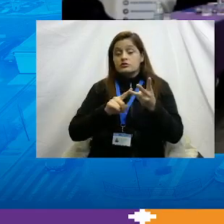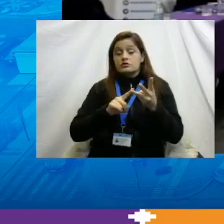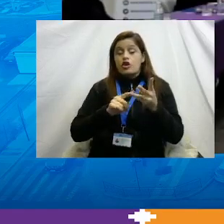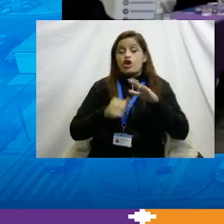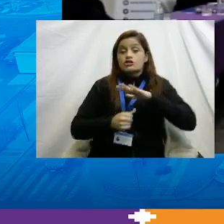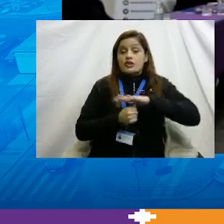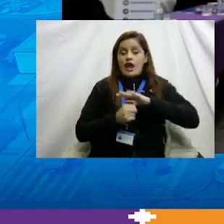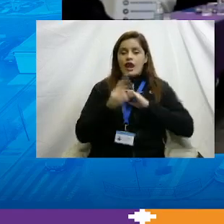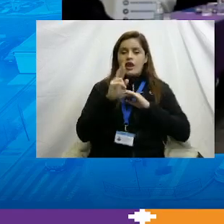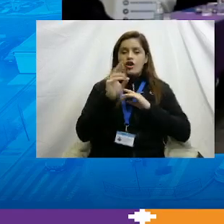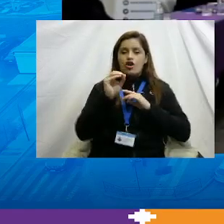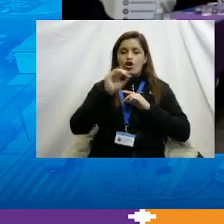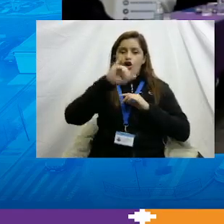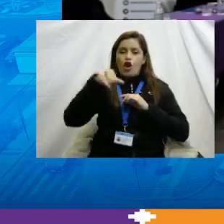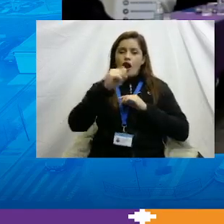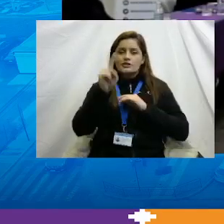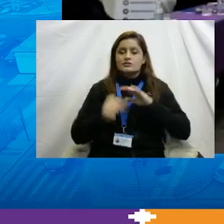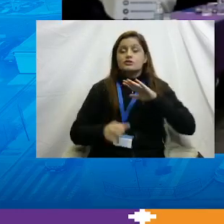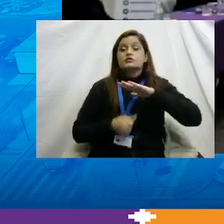Pérez.